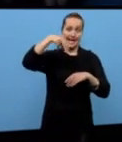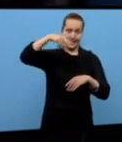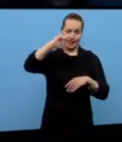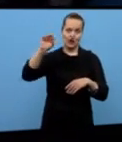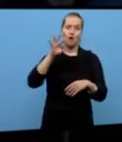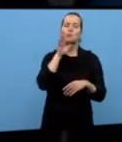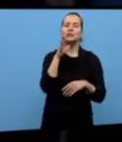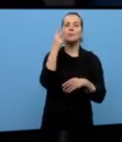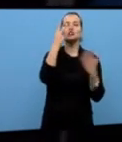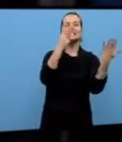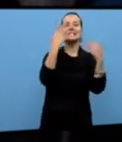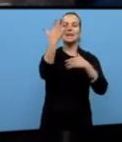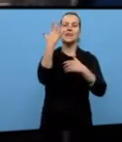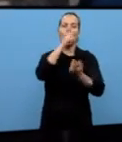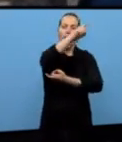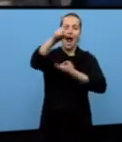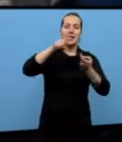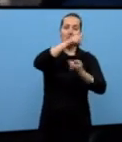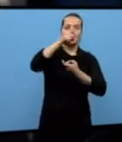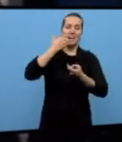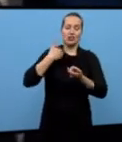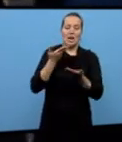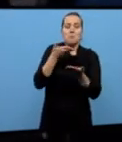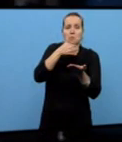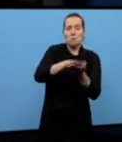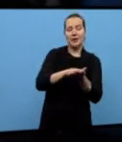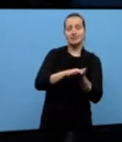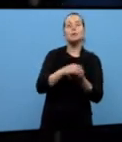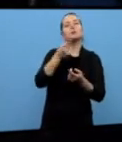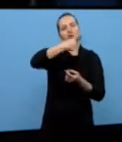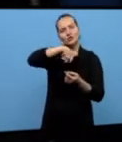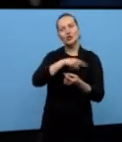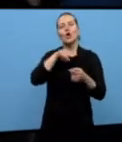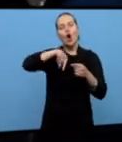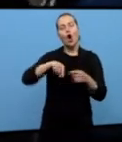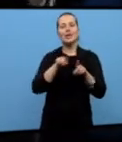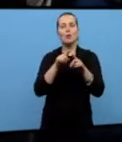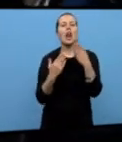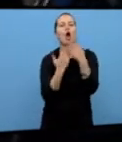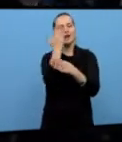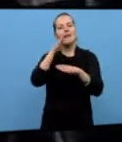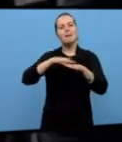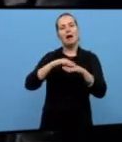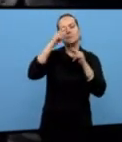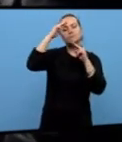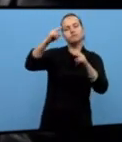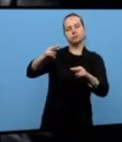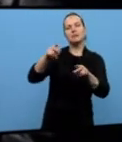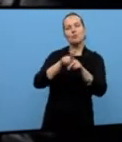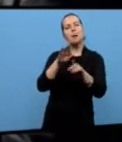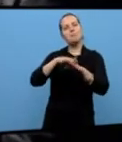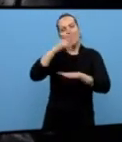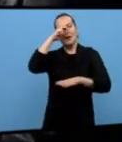do pasamento do médico pequeno, do pequeniño do Incio, facemos hoxe este acto para dignificar a súa persona, para